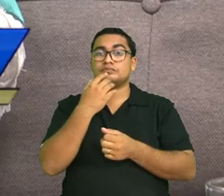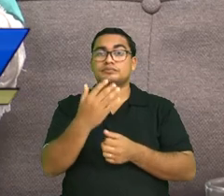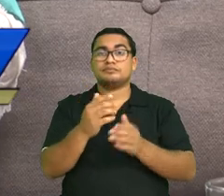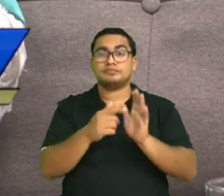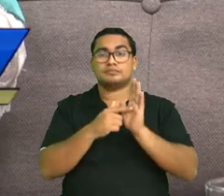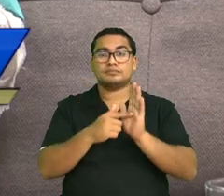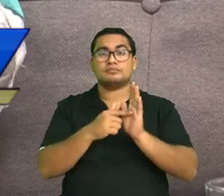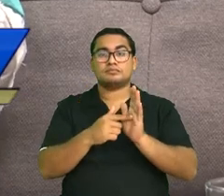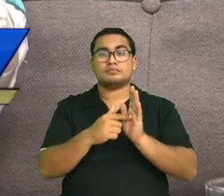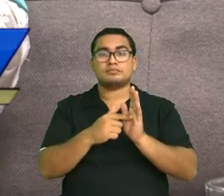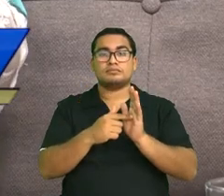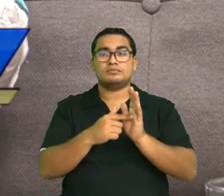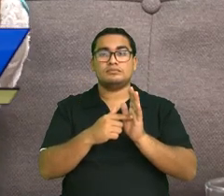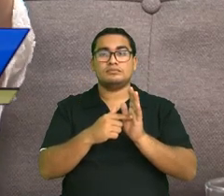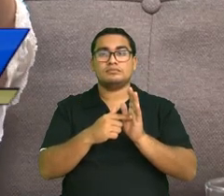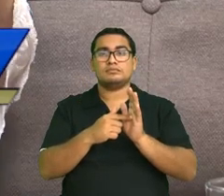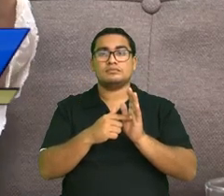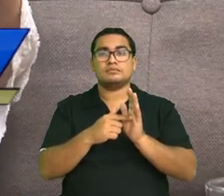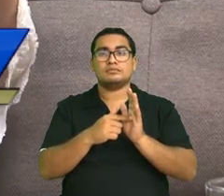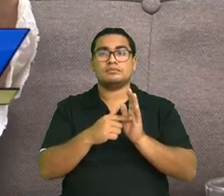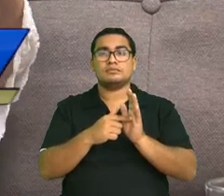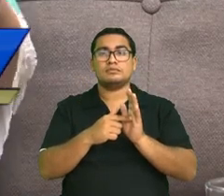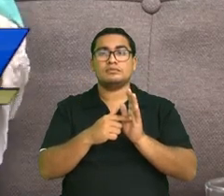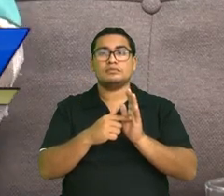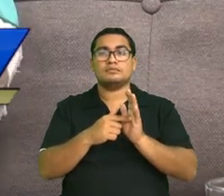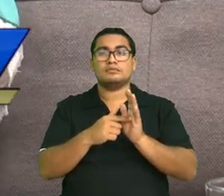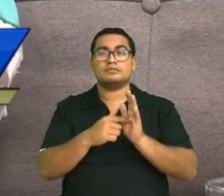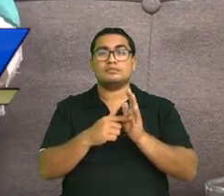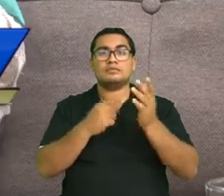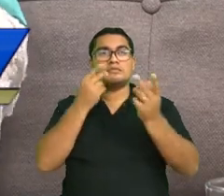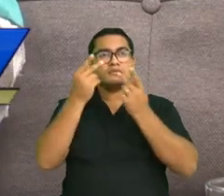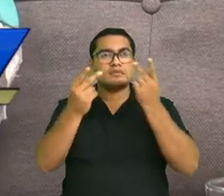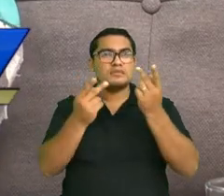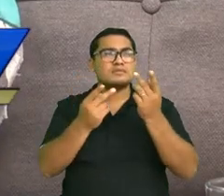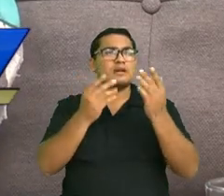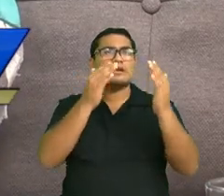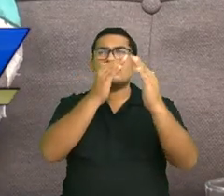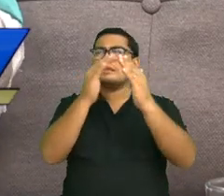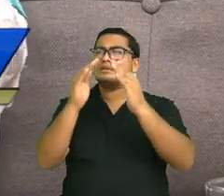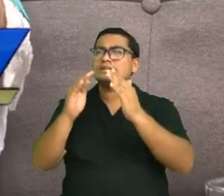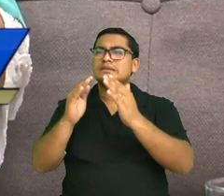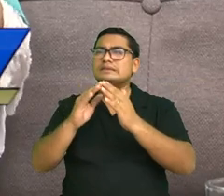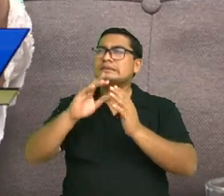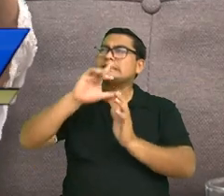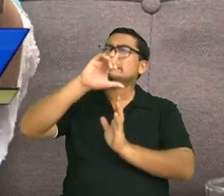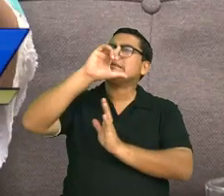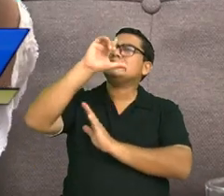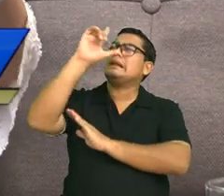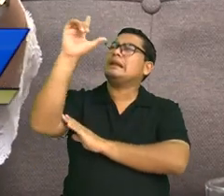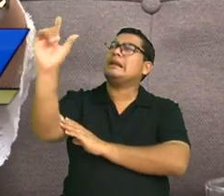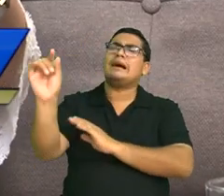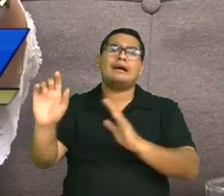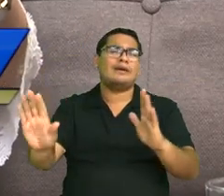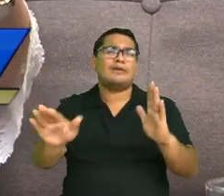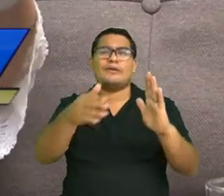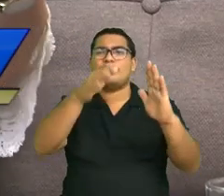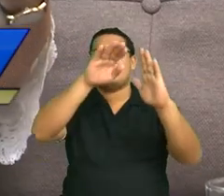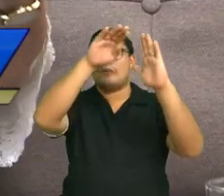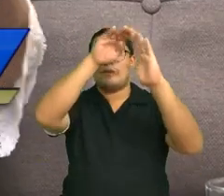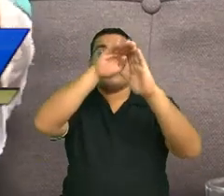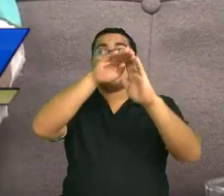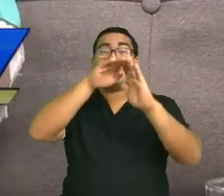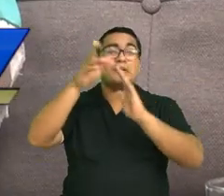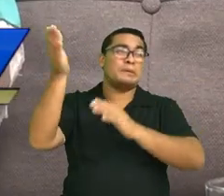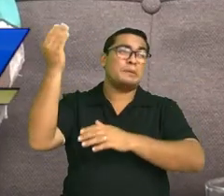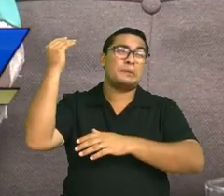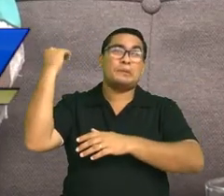de haber llegado hasta los lugares más recónditos de nuestro país y de haber encontrado esas personas que estaban